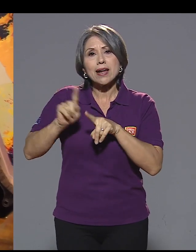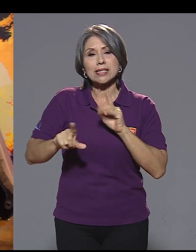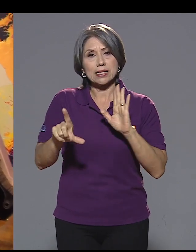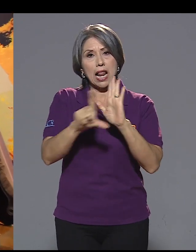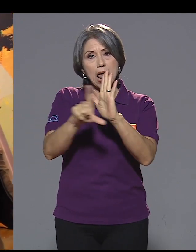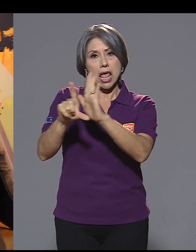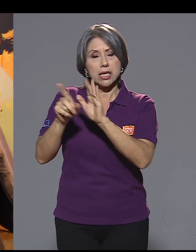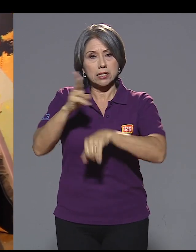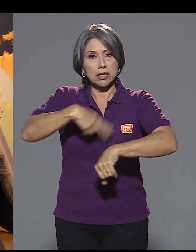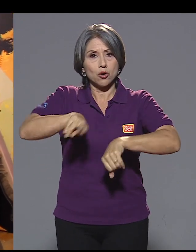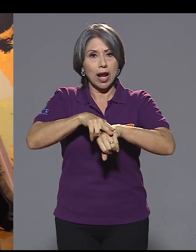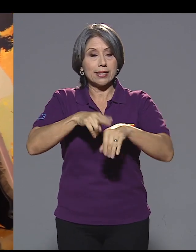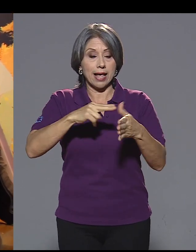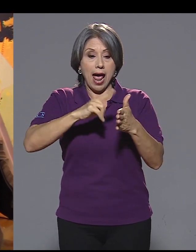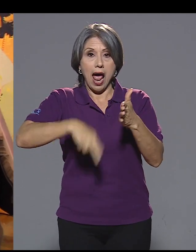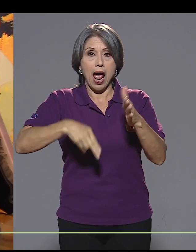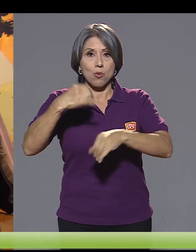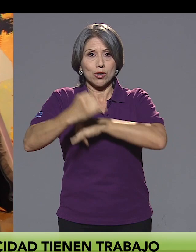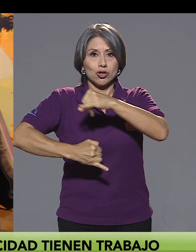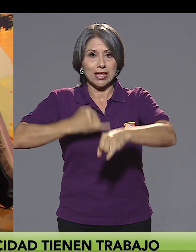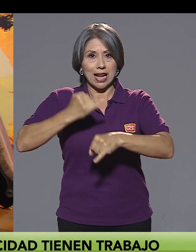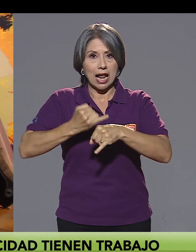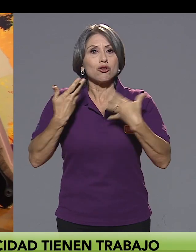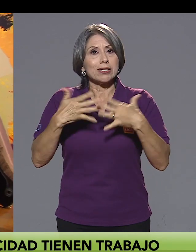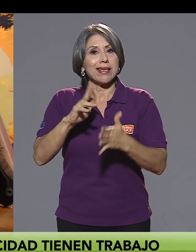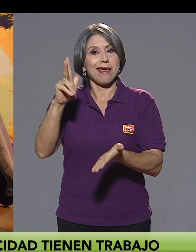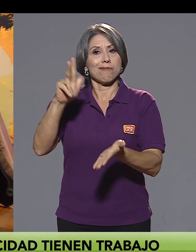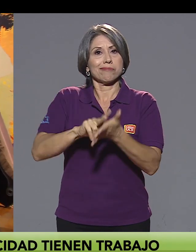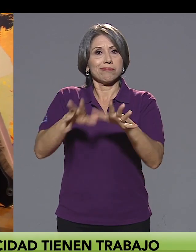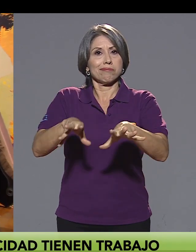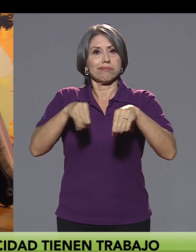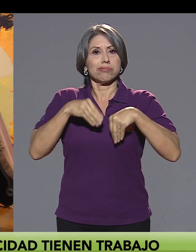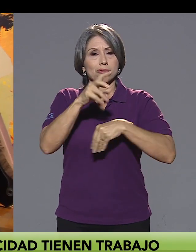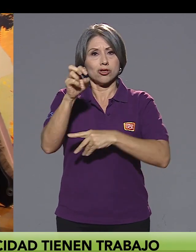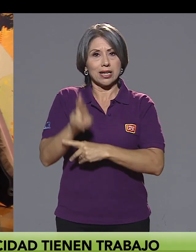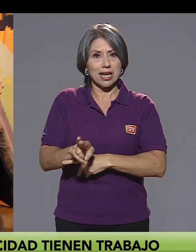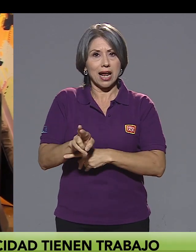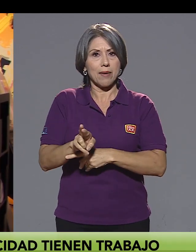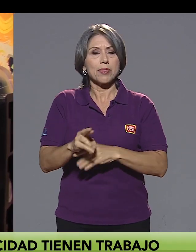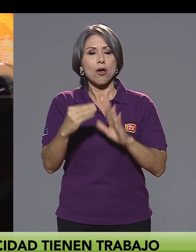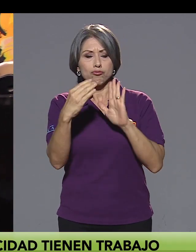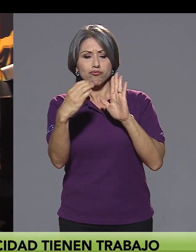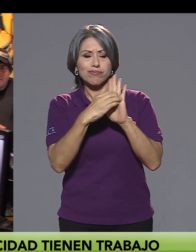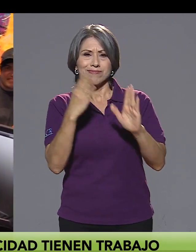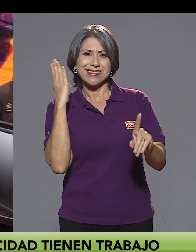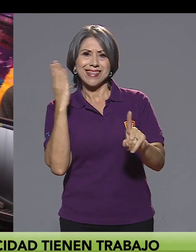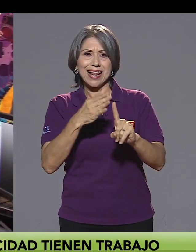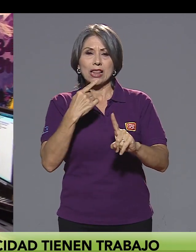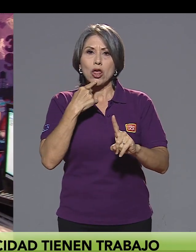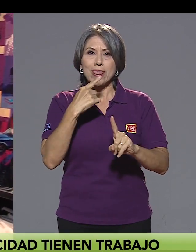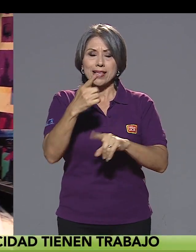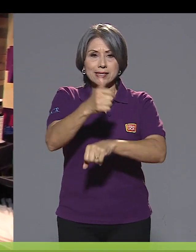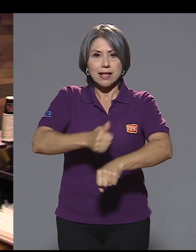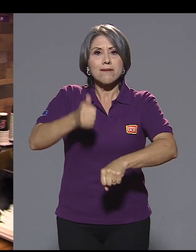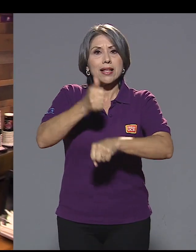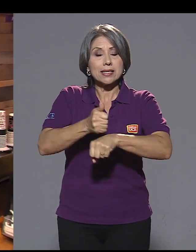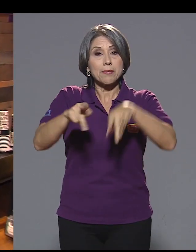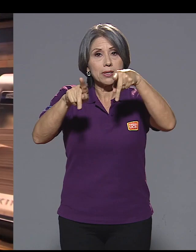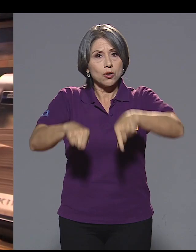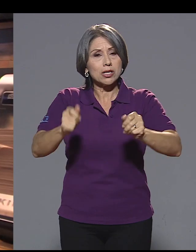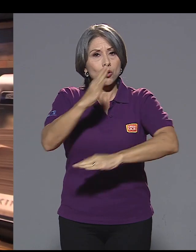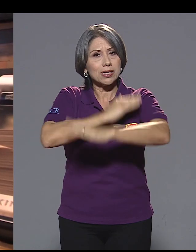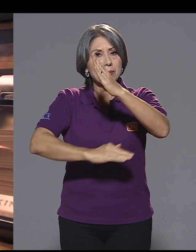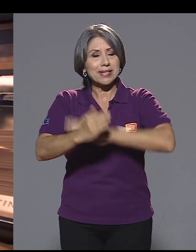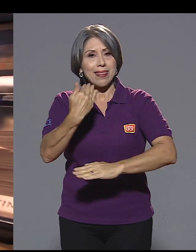legislaciones nacionales y acuerdos internacionales acogidos por el país establecen de forma directa el derecho de las personas en condición